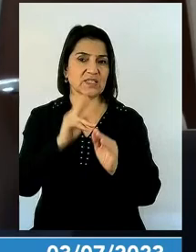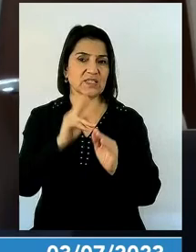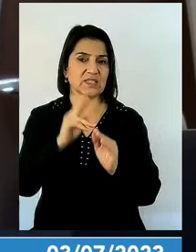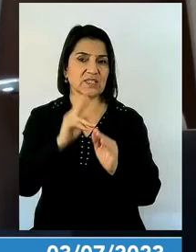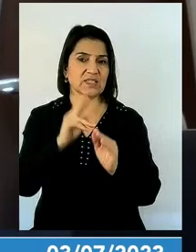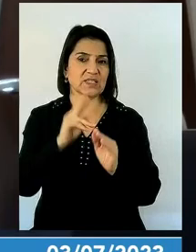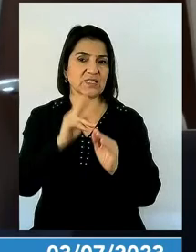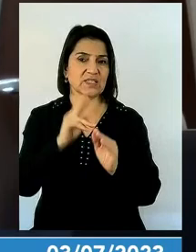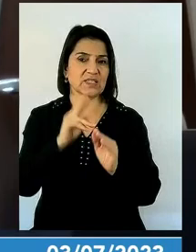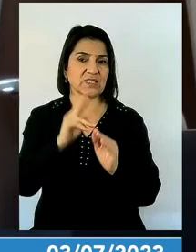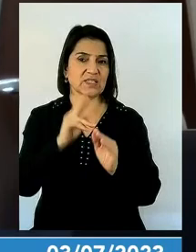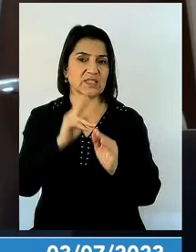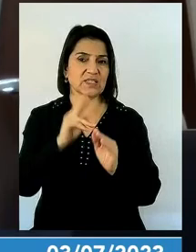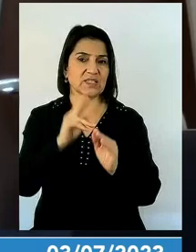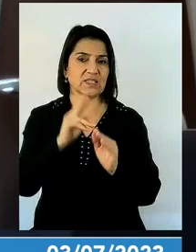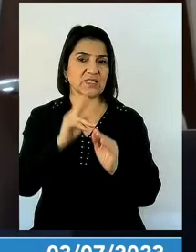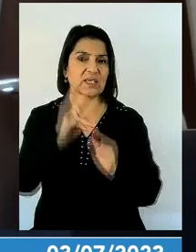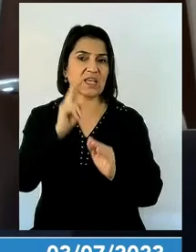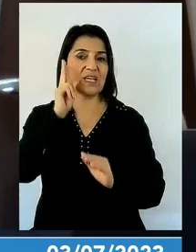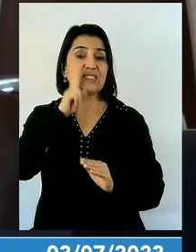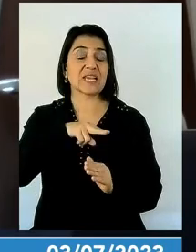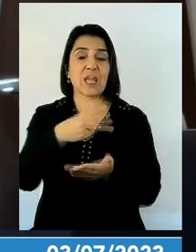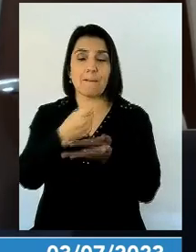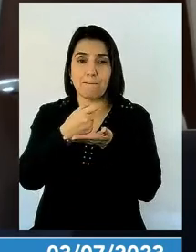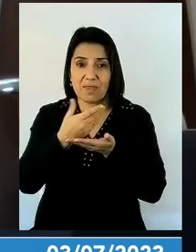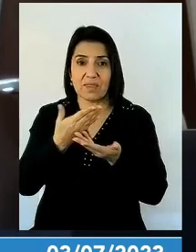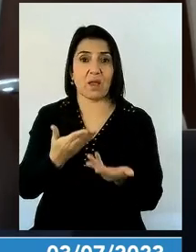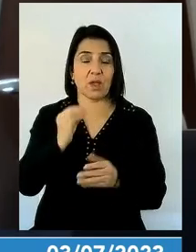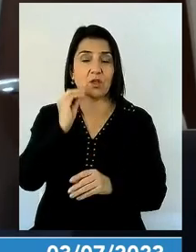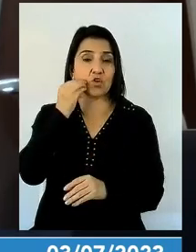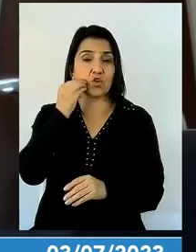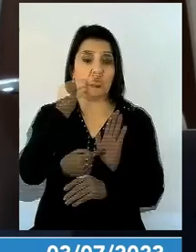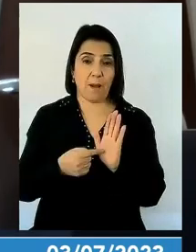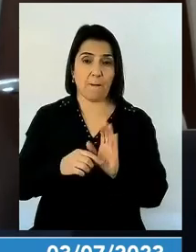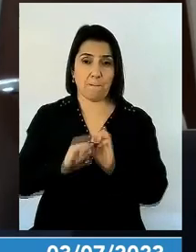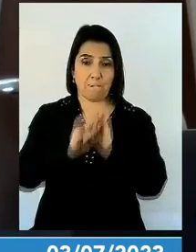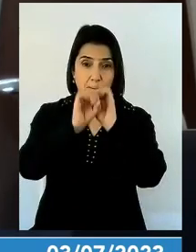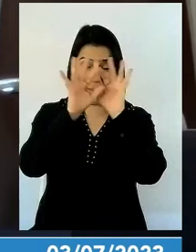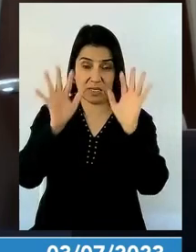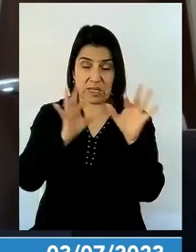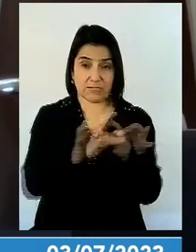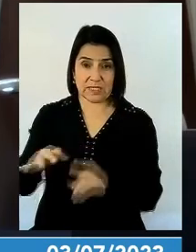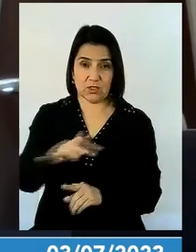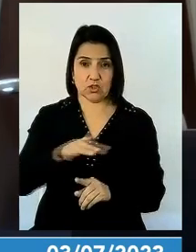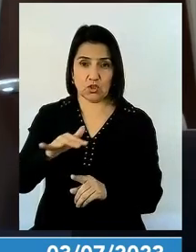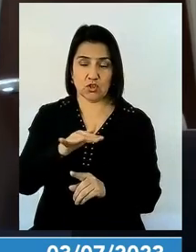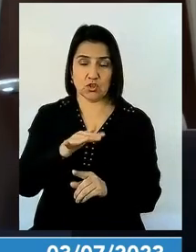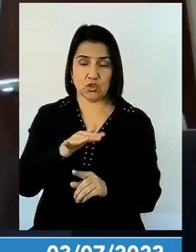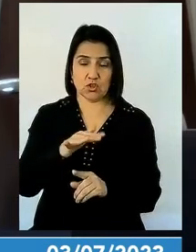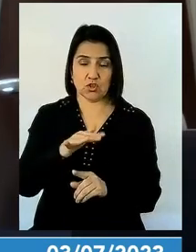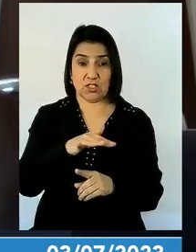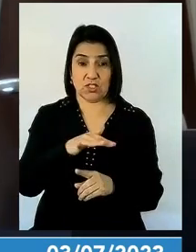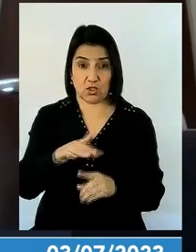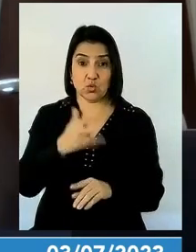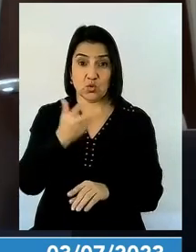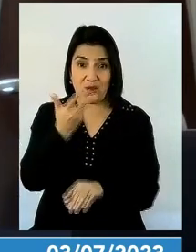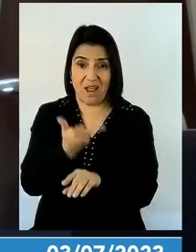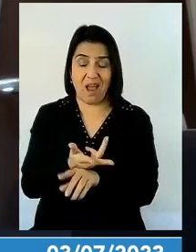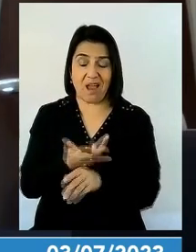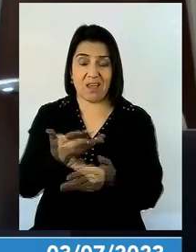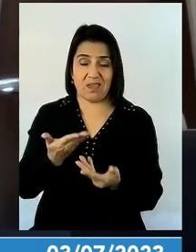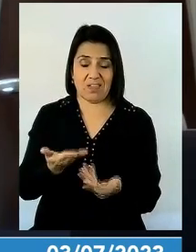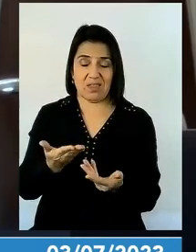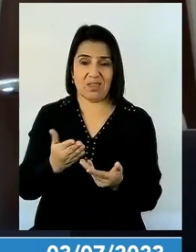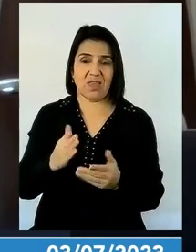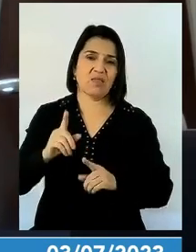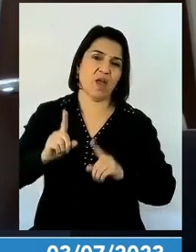no sea tan explícita en cuanto a esto. Son circunstancias que se presentan y de alguna manera, como